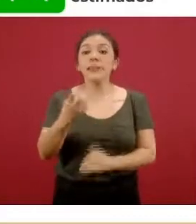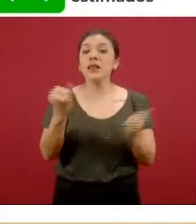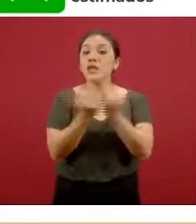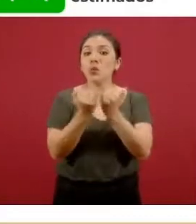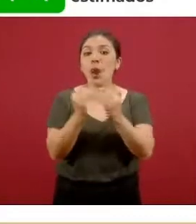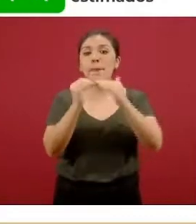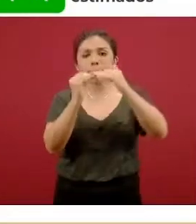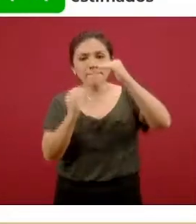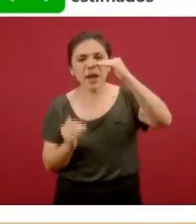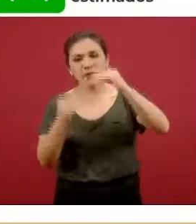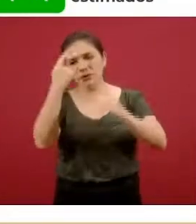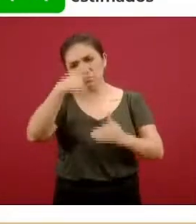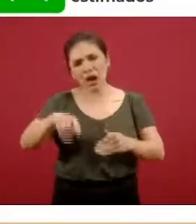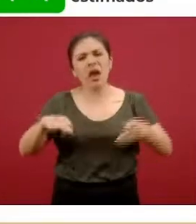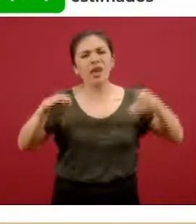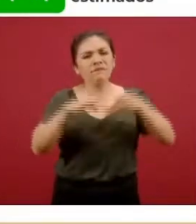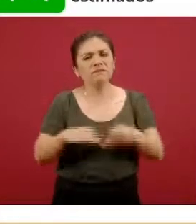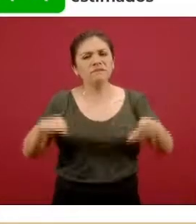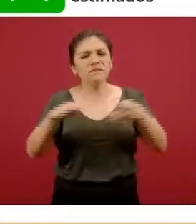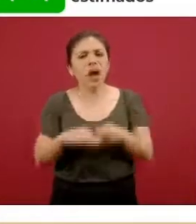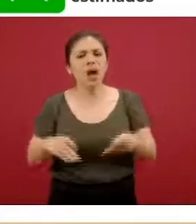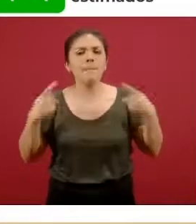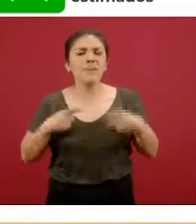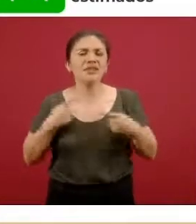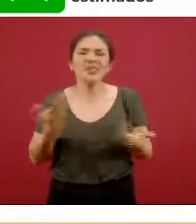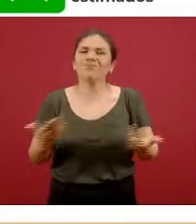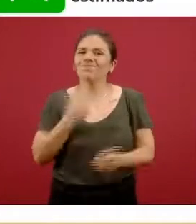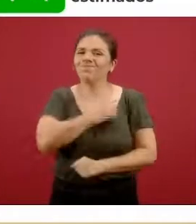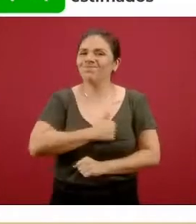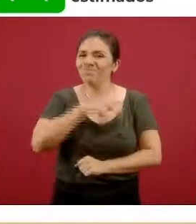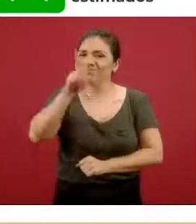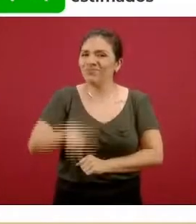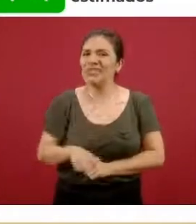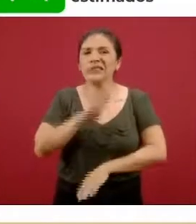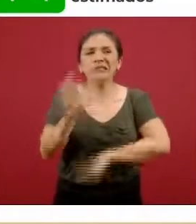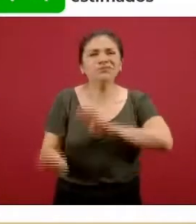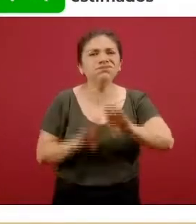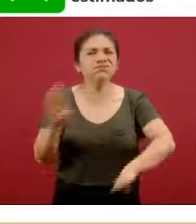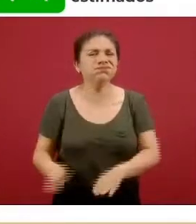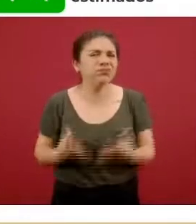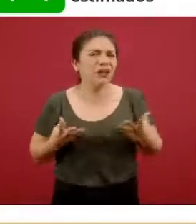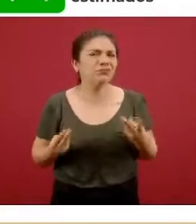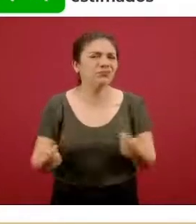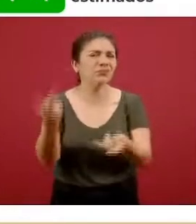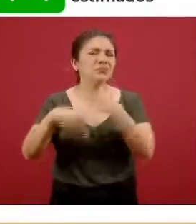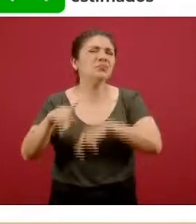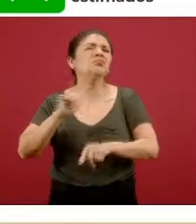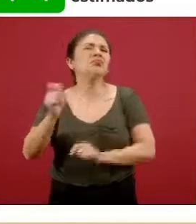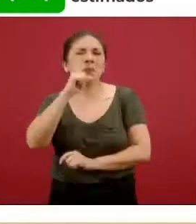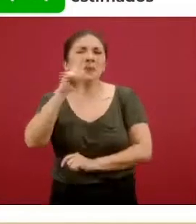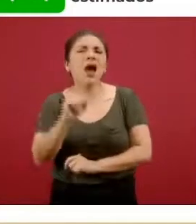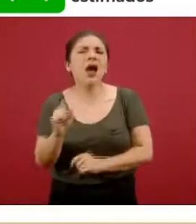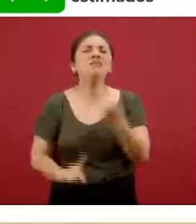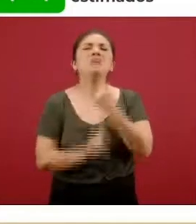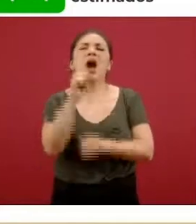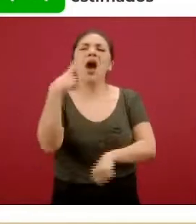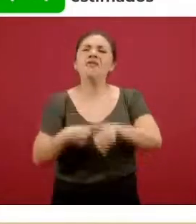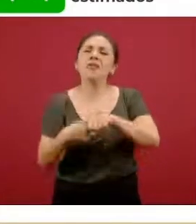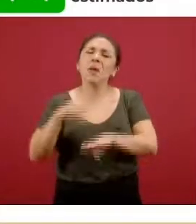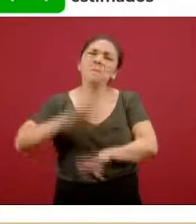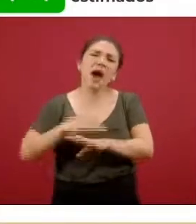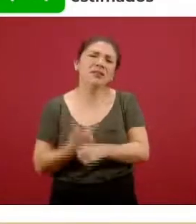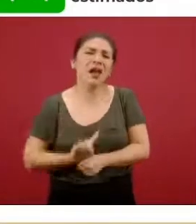también descendente en la ocurrencia de las lamentables defunciones que se han dado a consecuencia de las complicaciones de la